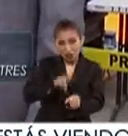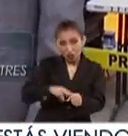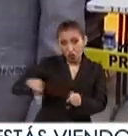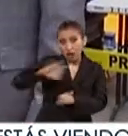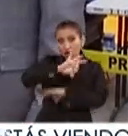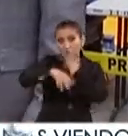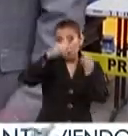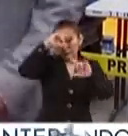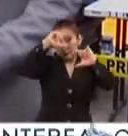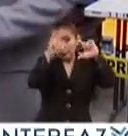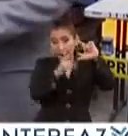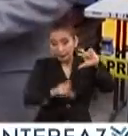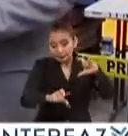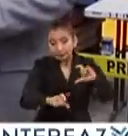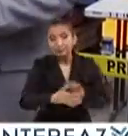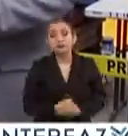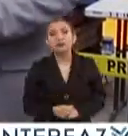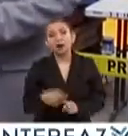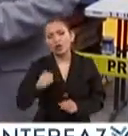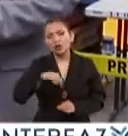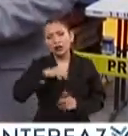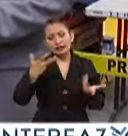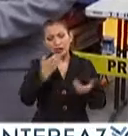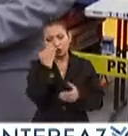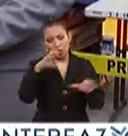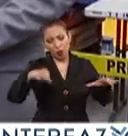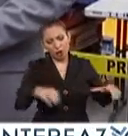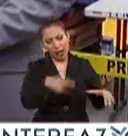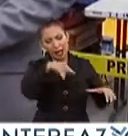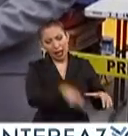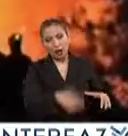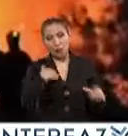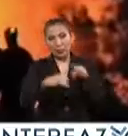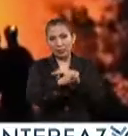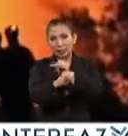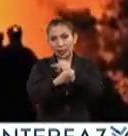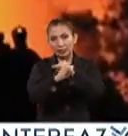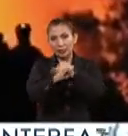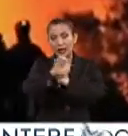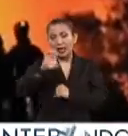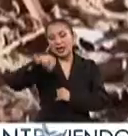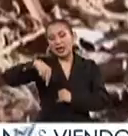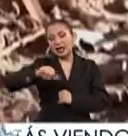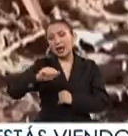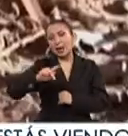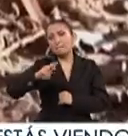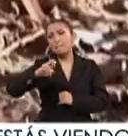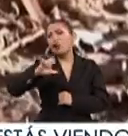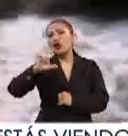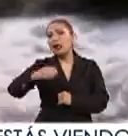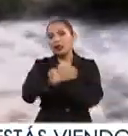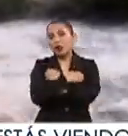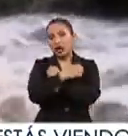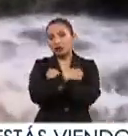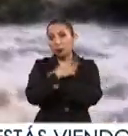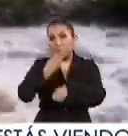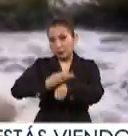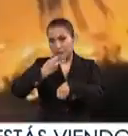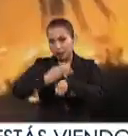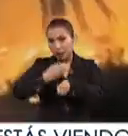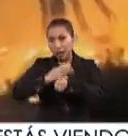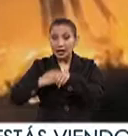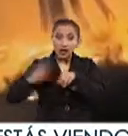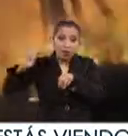toda la República. Lo hacemos, es una escuela de carácter virtual. La ENAPROC es una institución de educación media superior